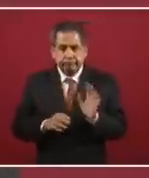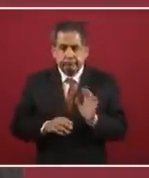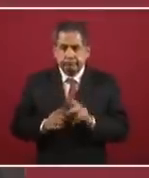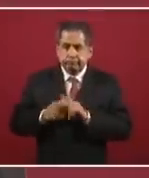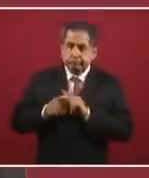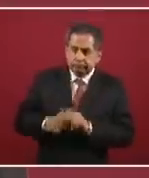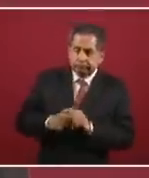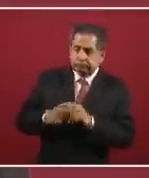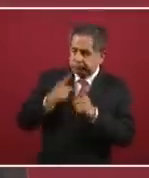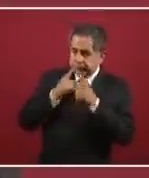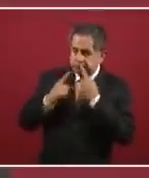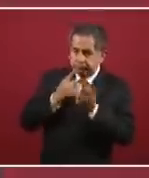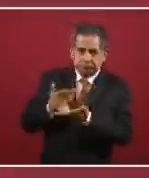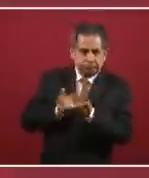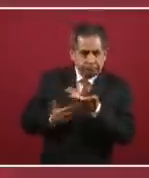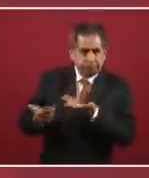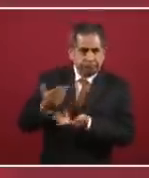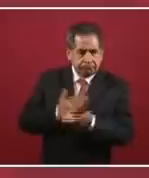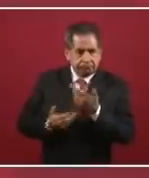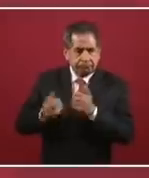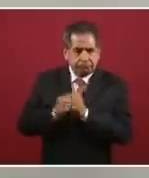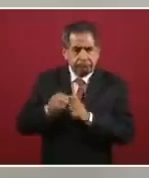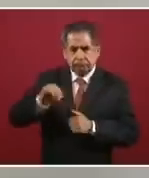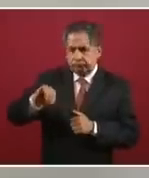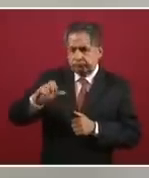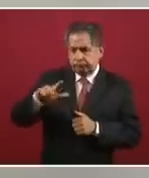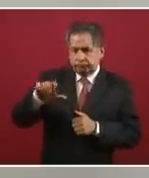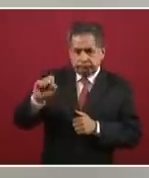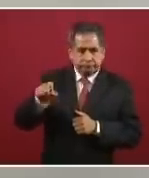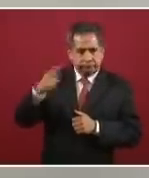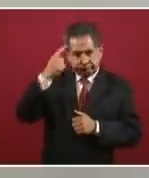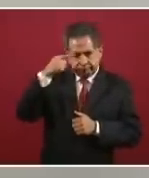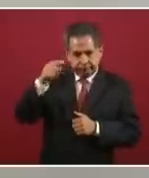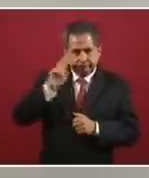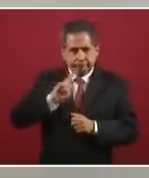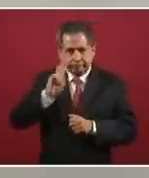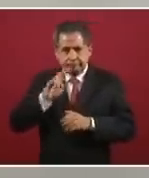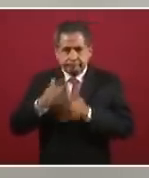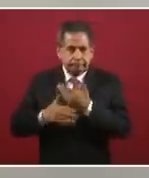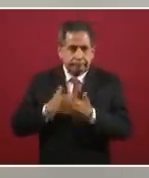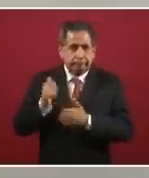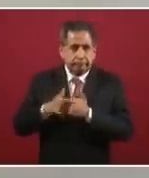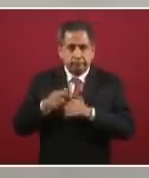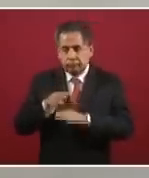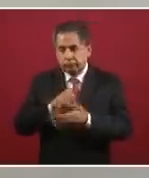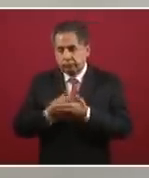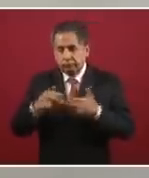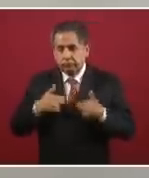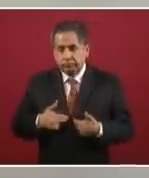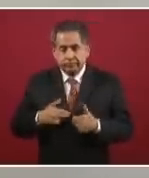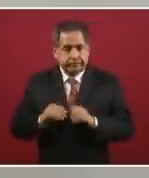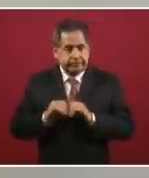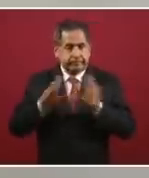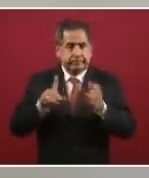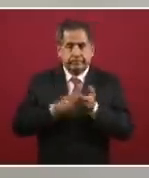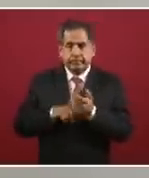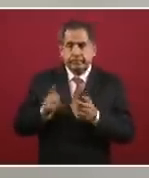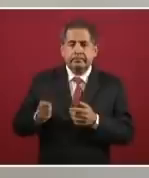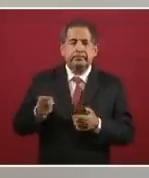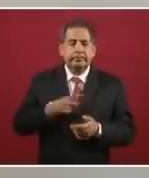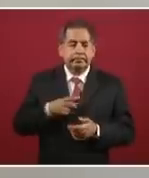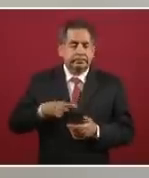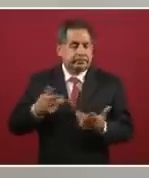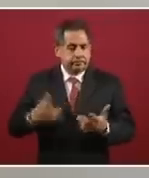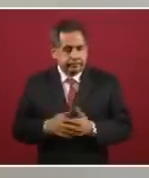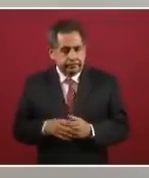de un diálogo para tratar de tener y atender las preocupaciones sobre derechos humanos, que desde luego es lo que tiene ella que hacer, está